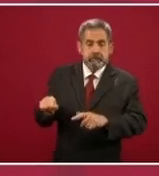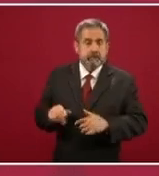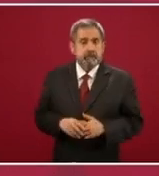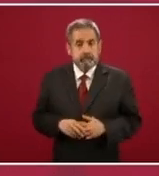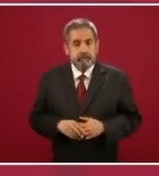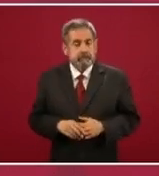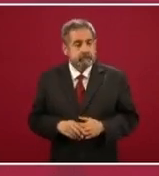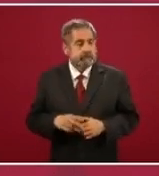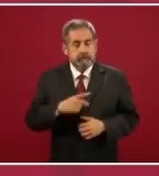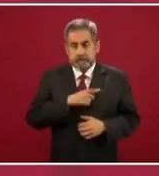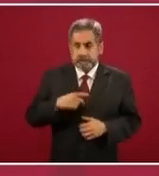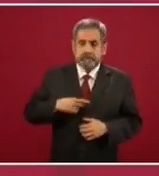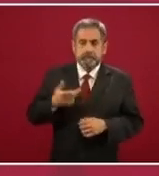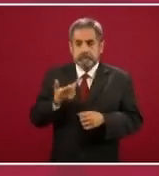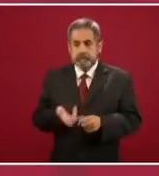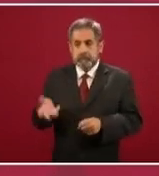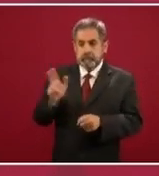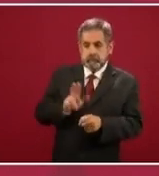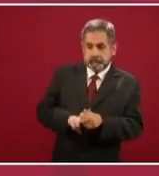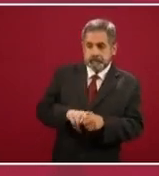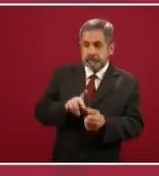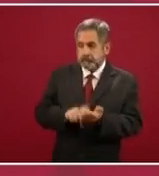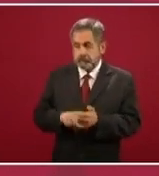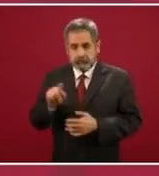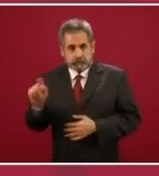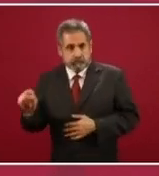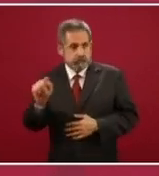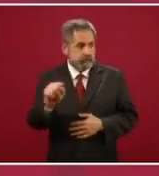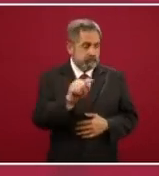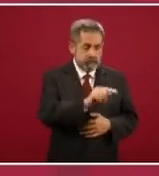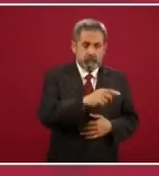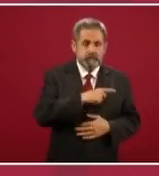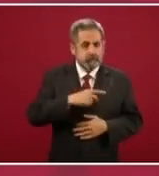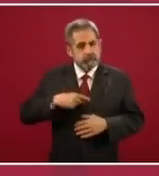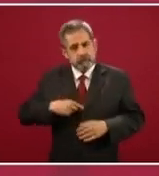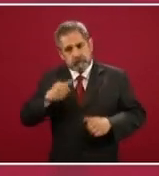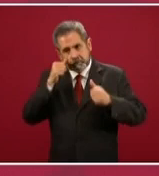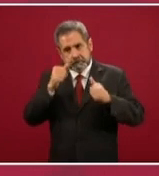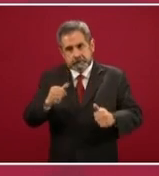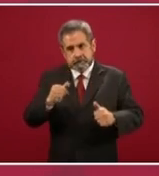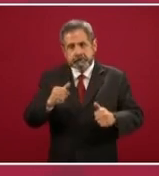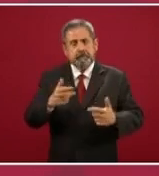hay hospitales en donde se atiende